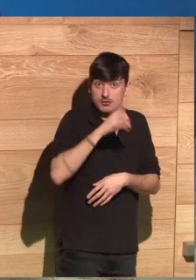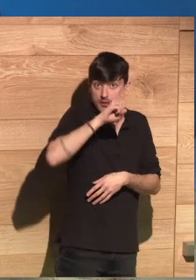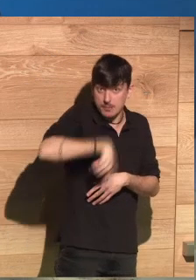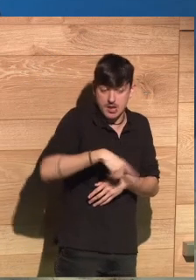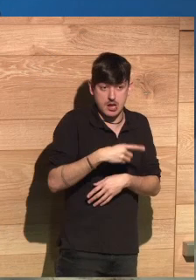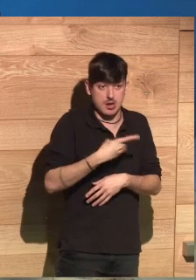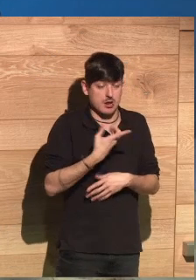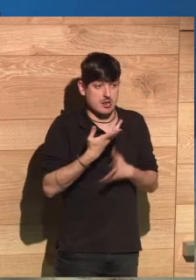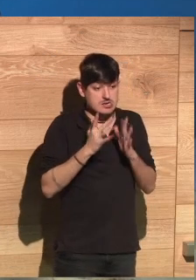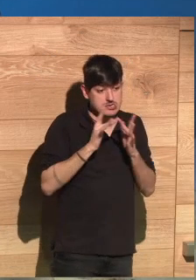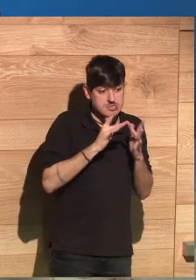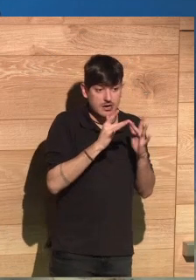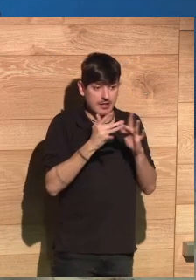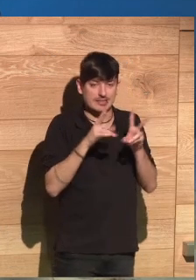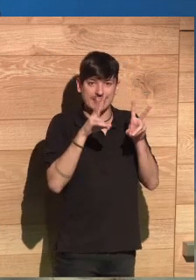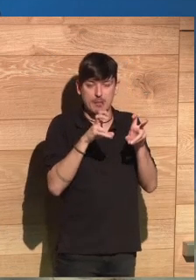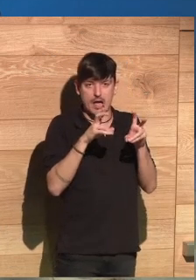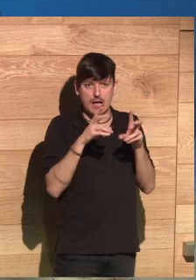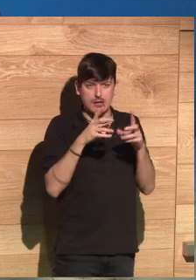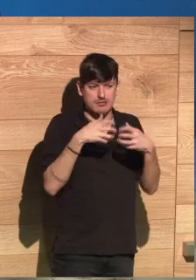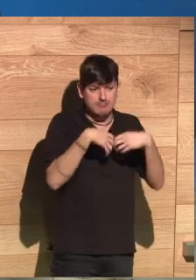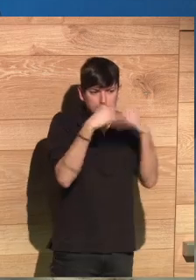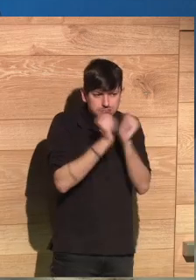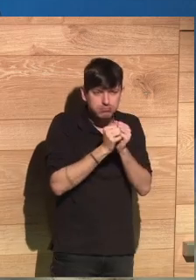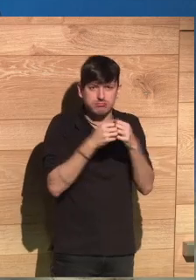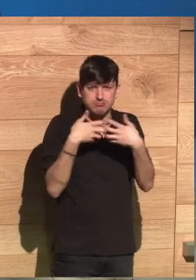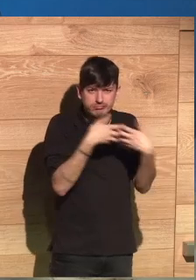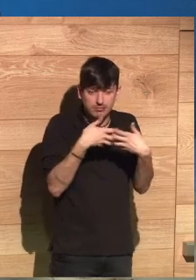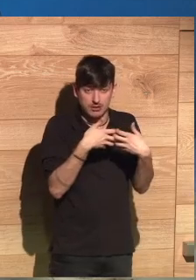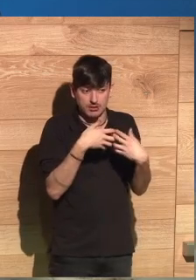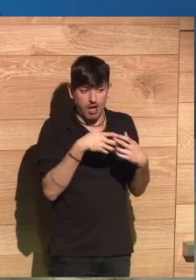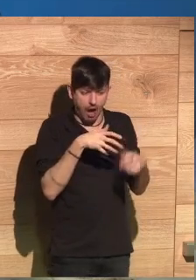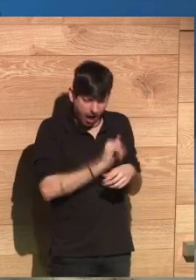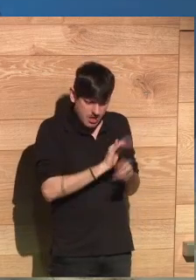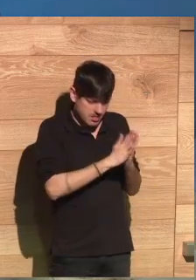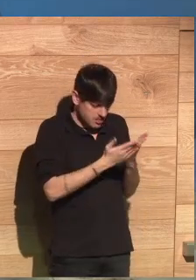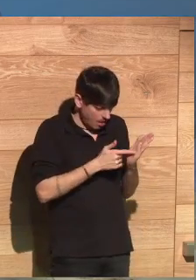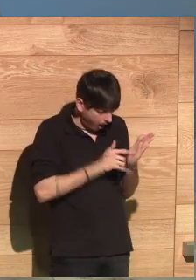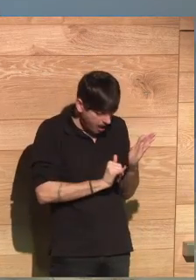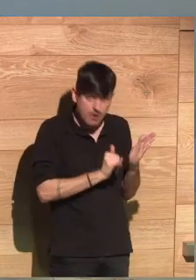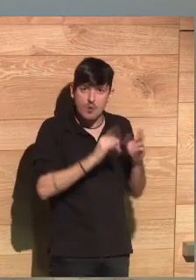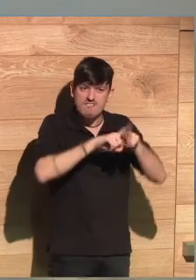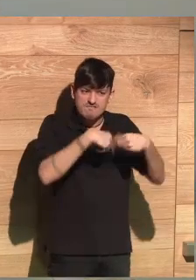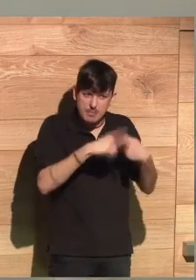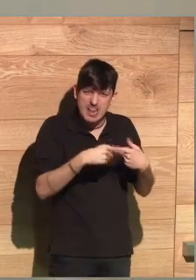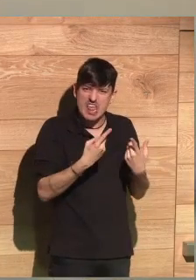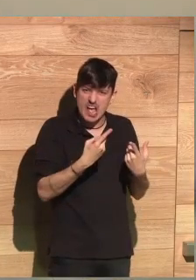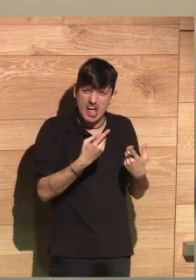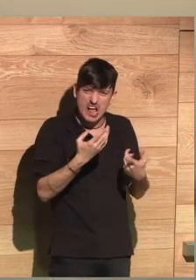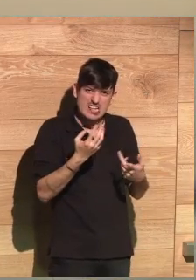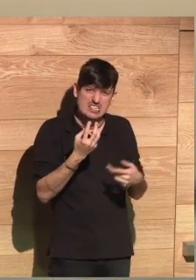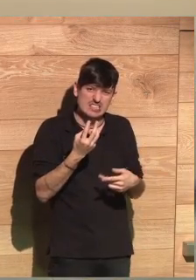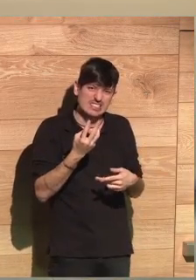y la degradación de los conflictos bélicos. Hay una familia que aparece en la novela que tiene 3 generaciones